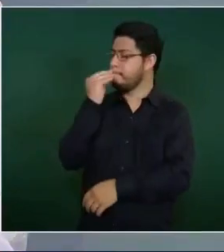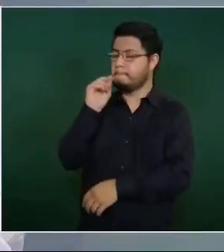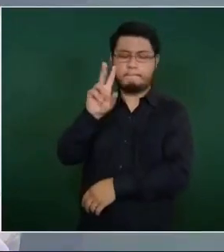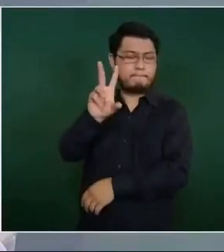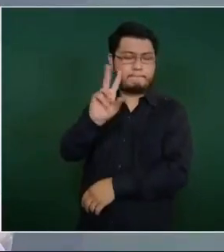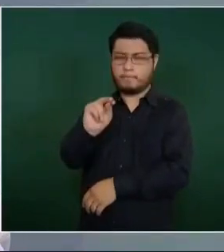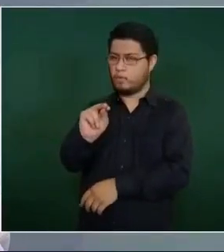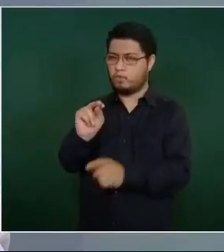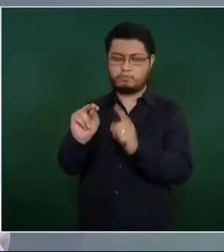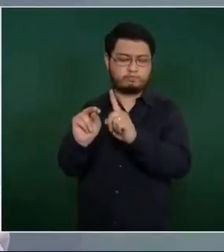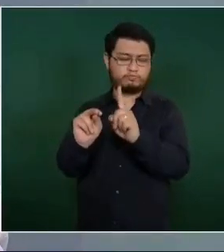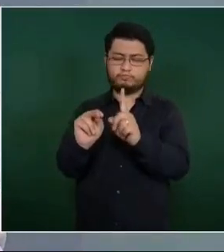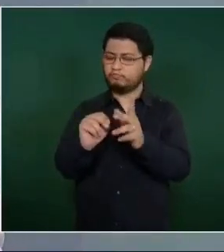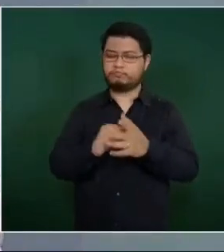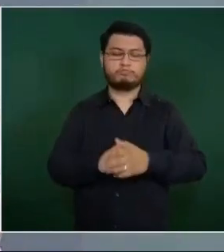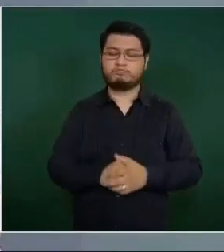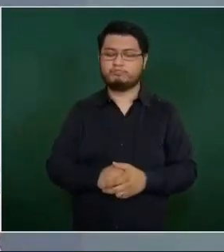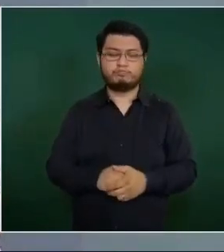no.